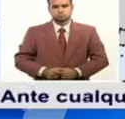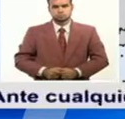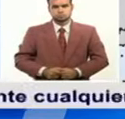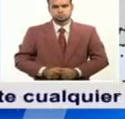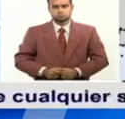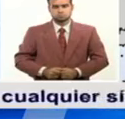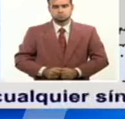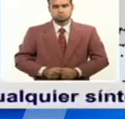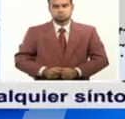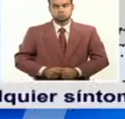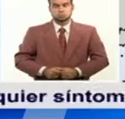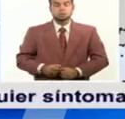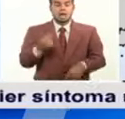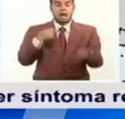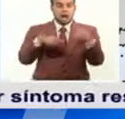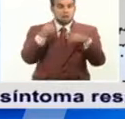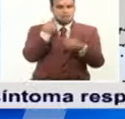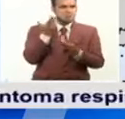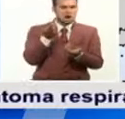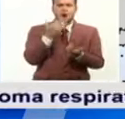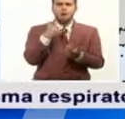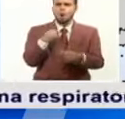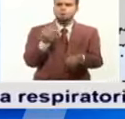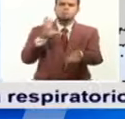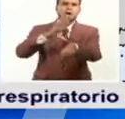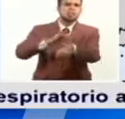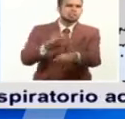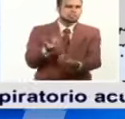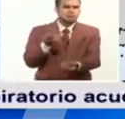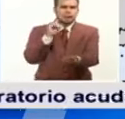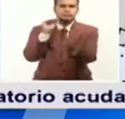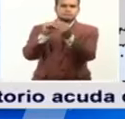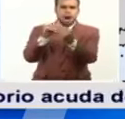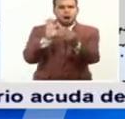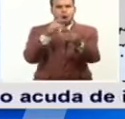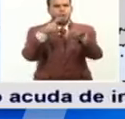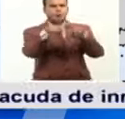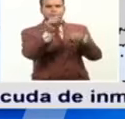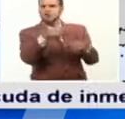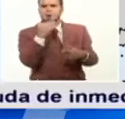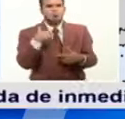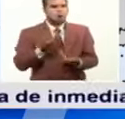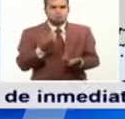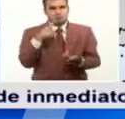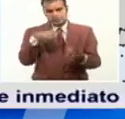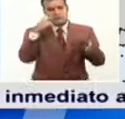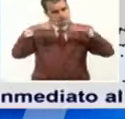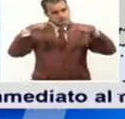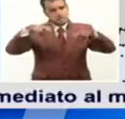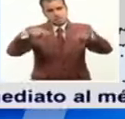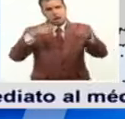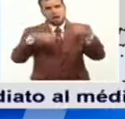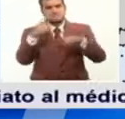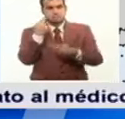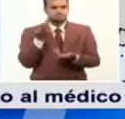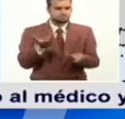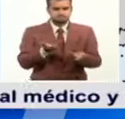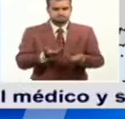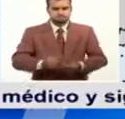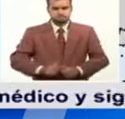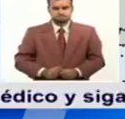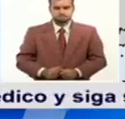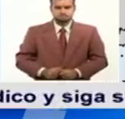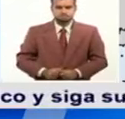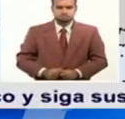investiga fuente de infección, si se ha establecido alguna transmisión, porque